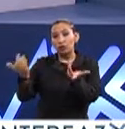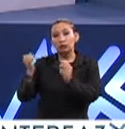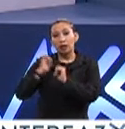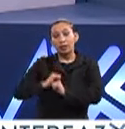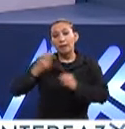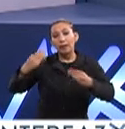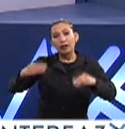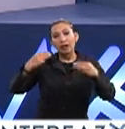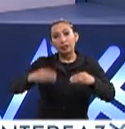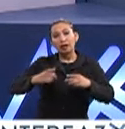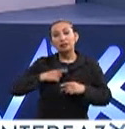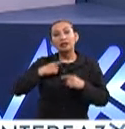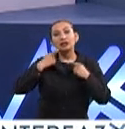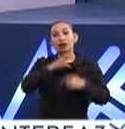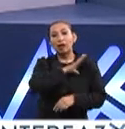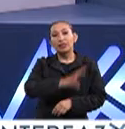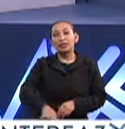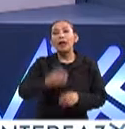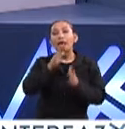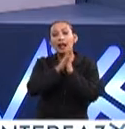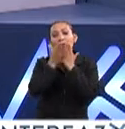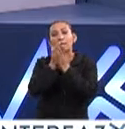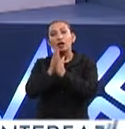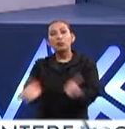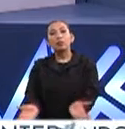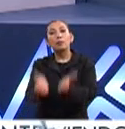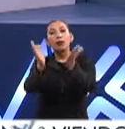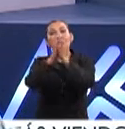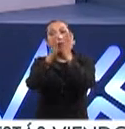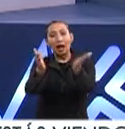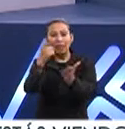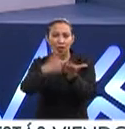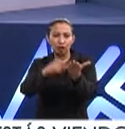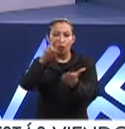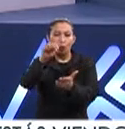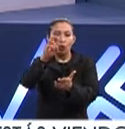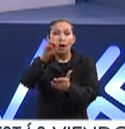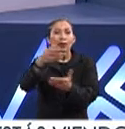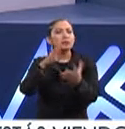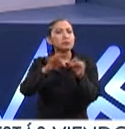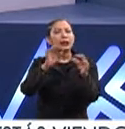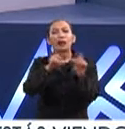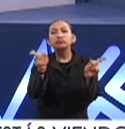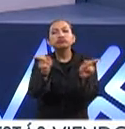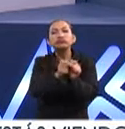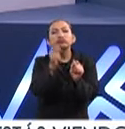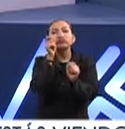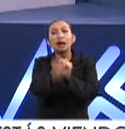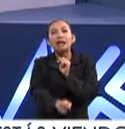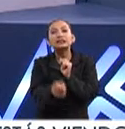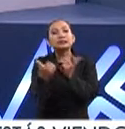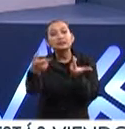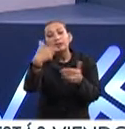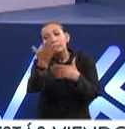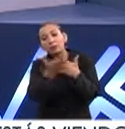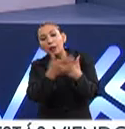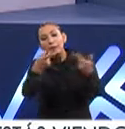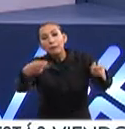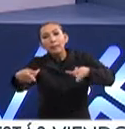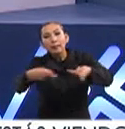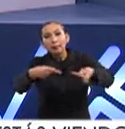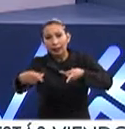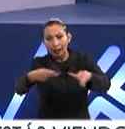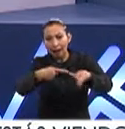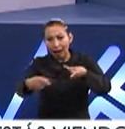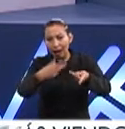y Mercadotecnia de la Dirección General de Publicaciones y Fomento Editorial de la UNAM, y nos va a platicar un poquito sobre qué es lo que han